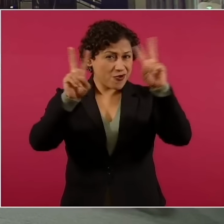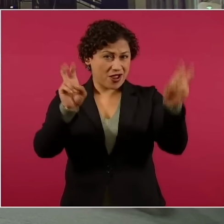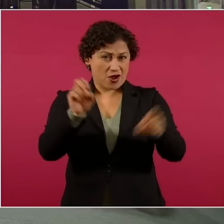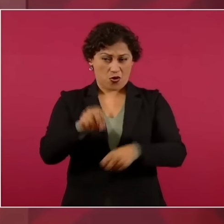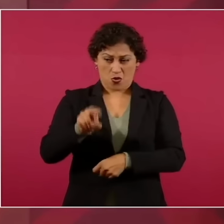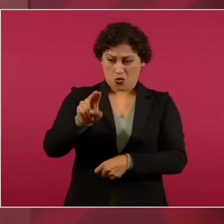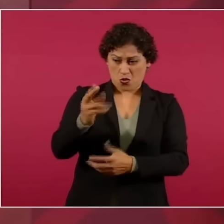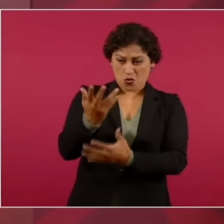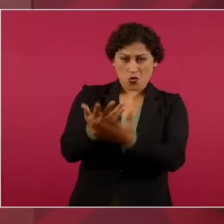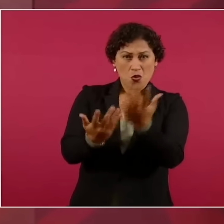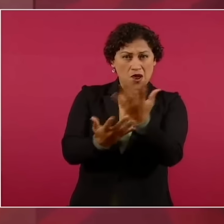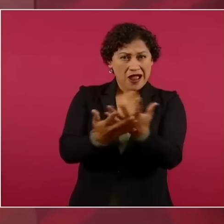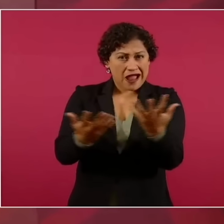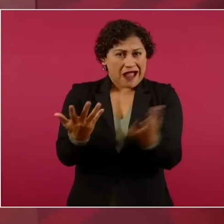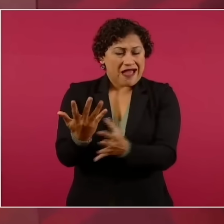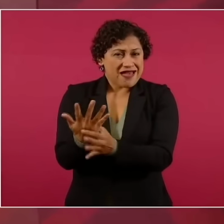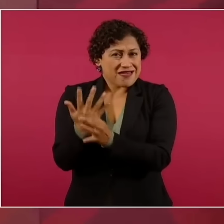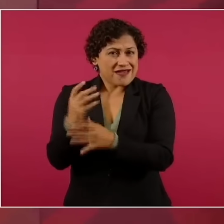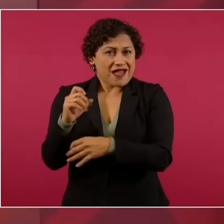¿Se lee algo en los periódicos?